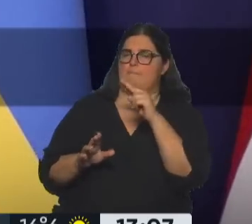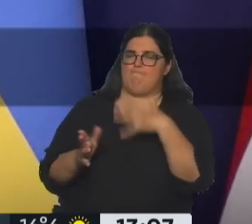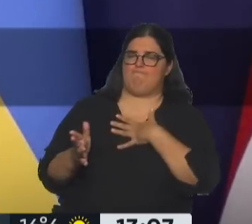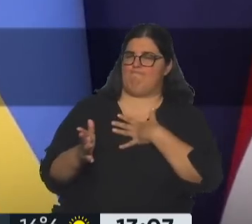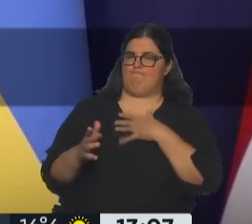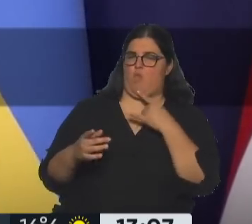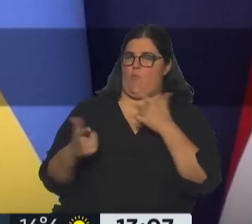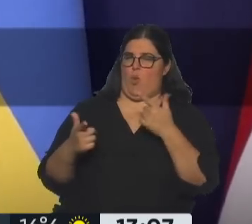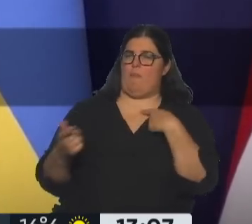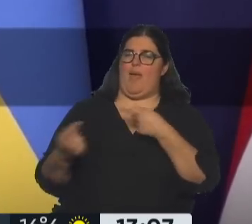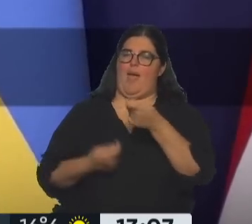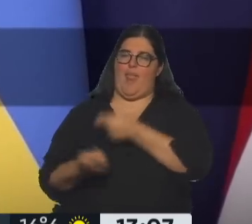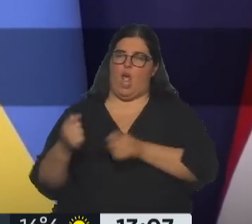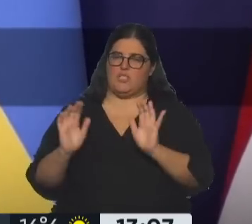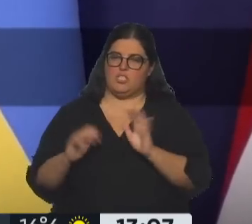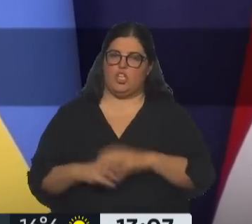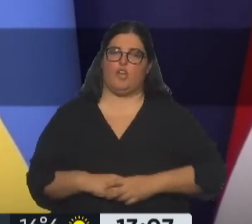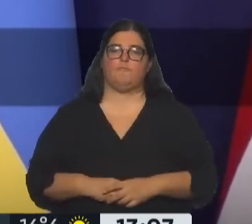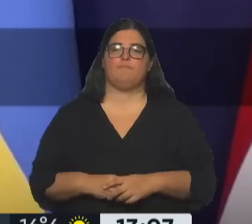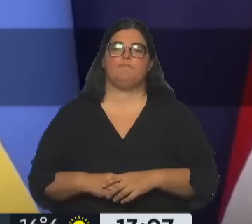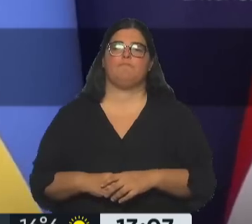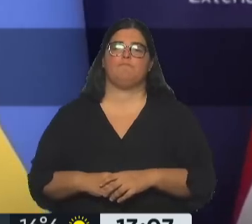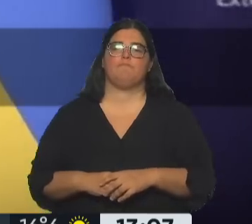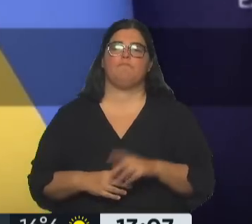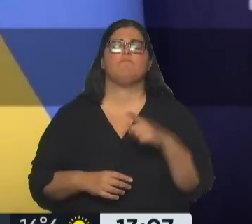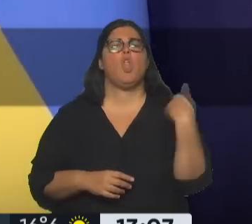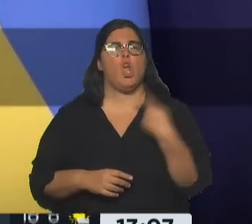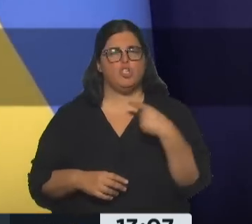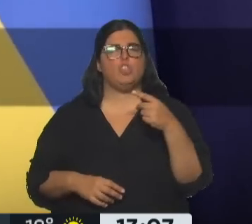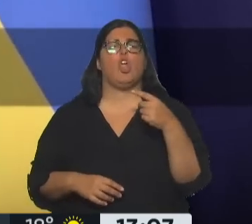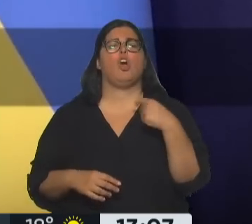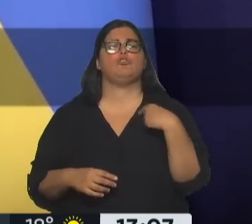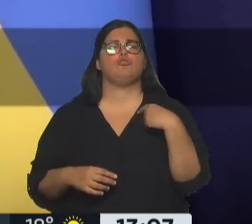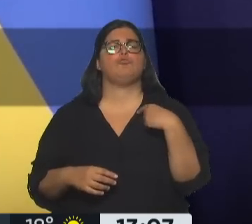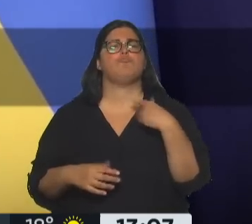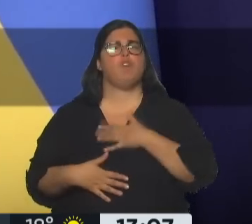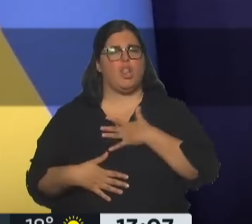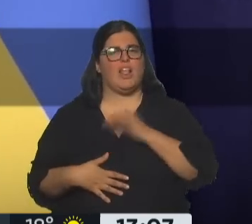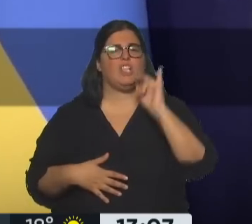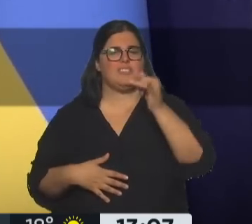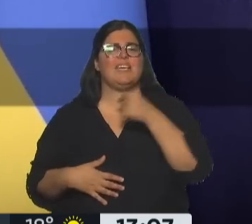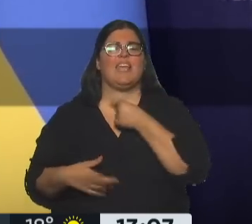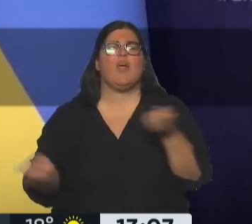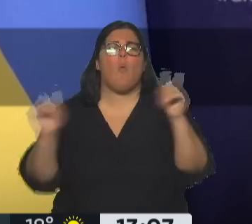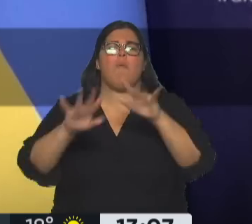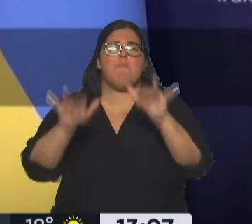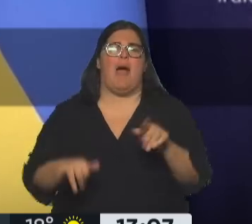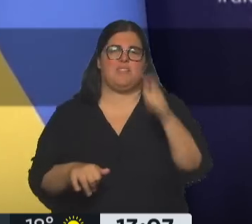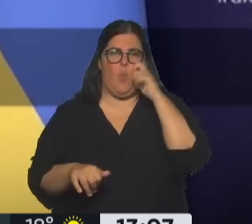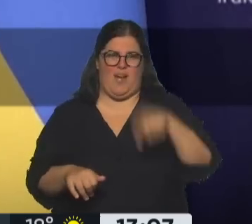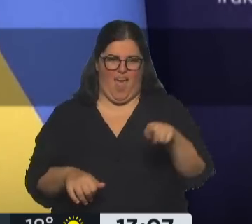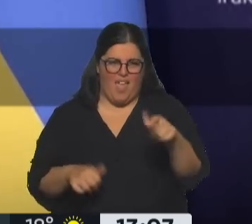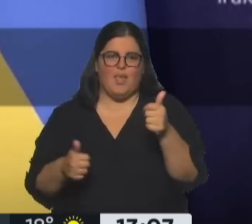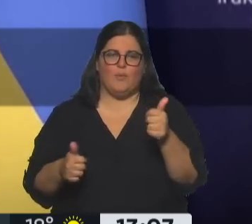welcome every effort to restore peace in Ukraine. There